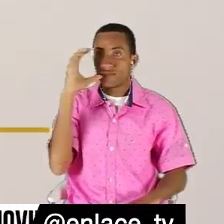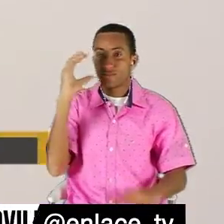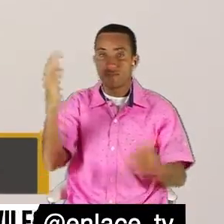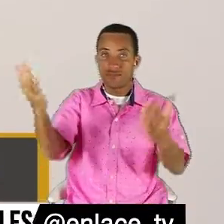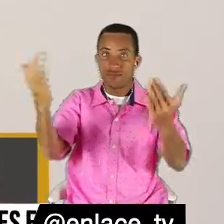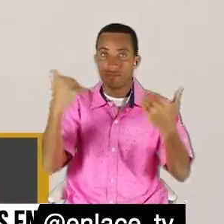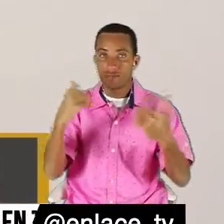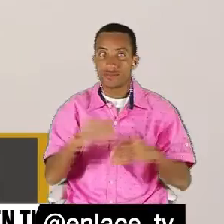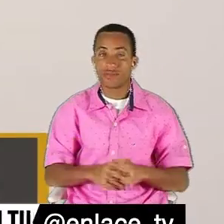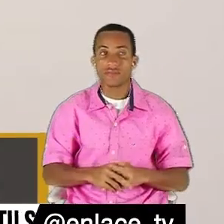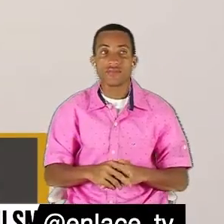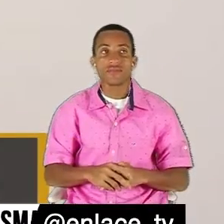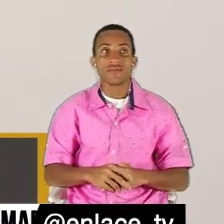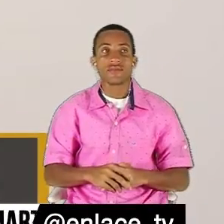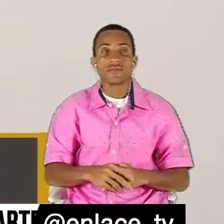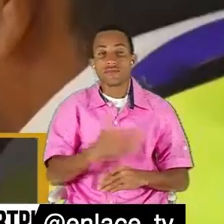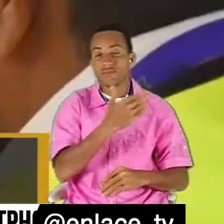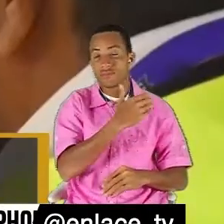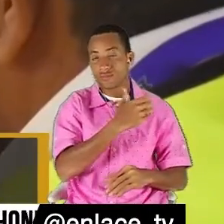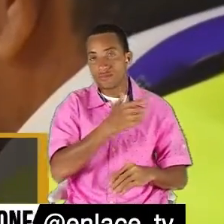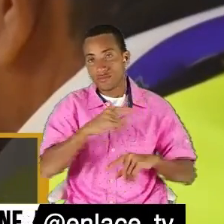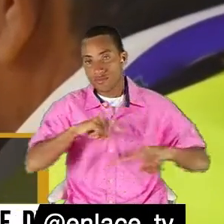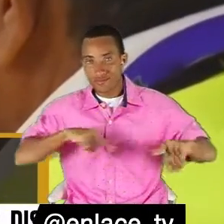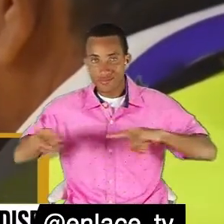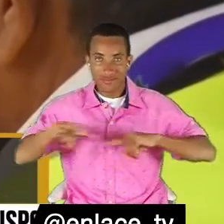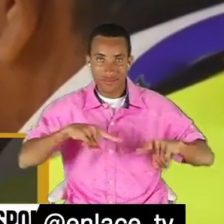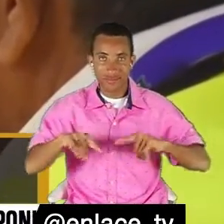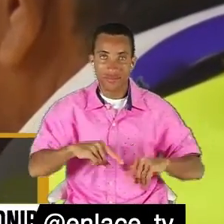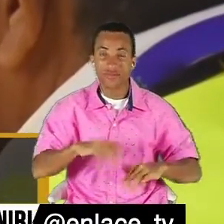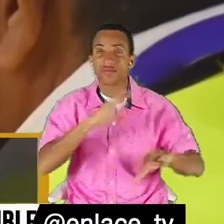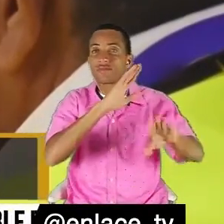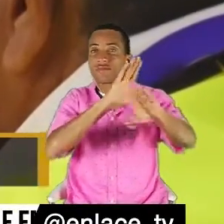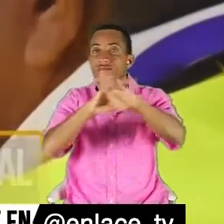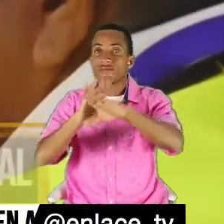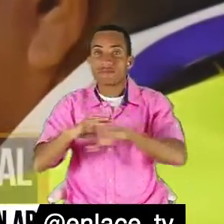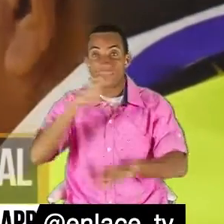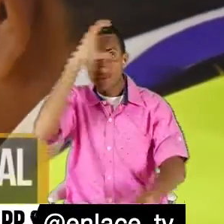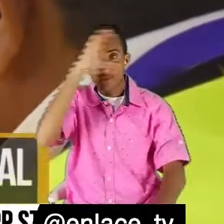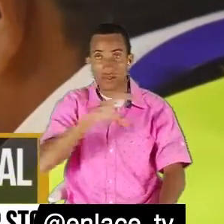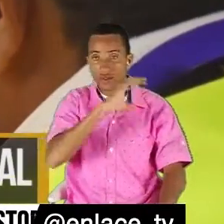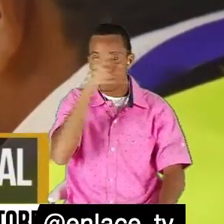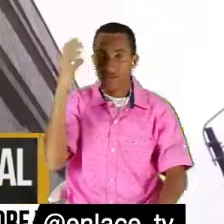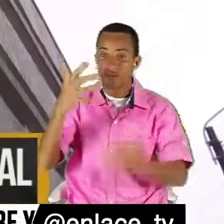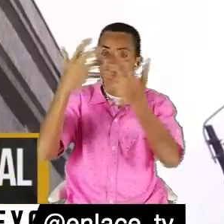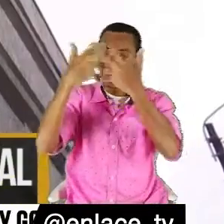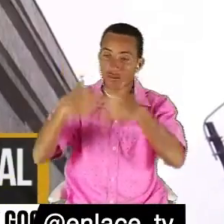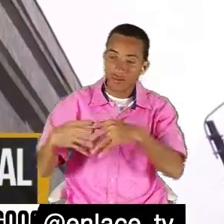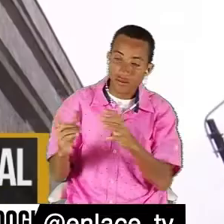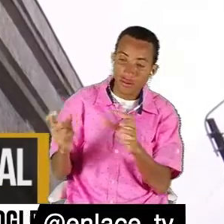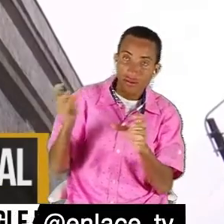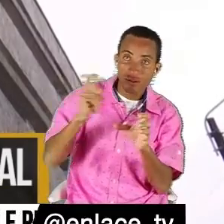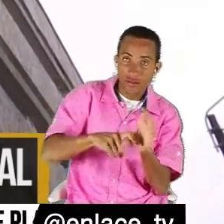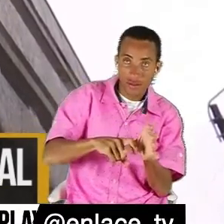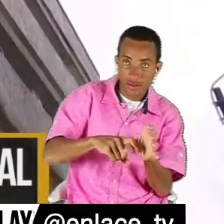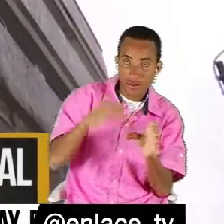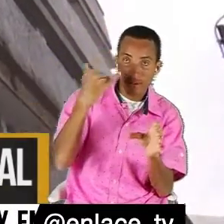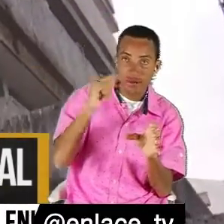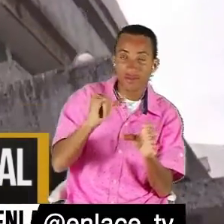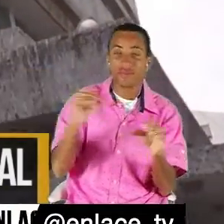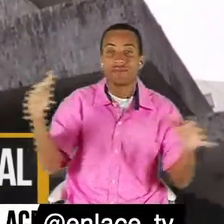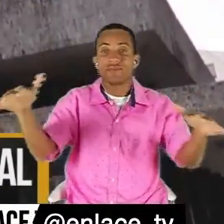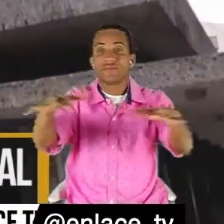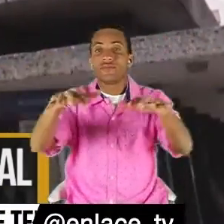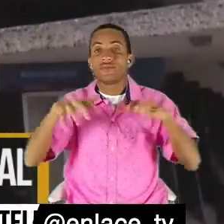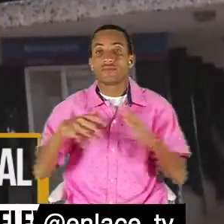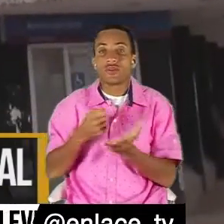director ejecutivo de la Caja de Compensación Familiar, CAFABA, ha hecho un llamado a los empresarios de la ciudad afiliados a la Caja a participar de la Asamblea General de